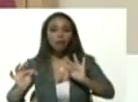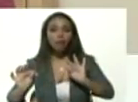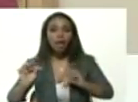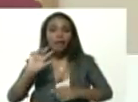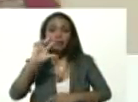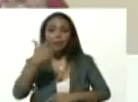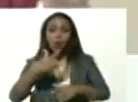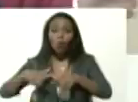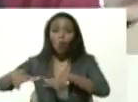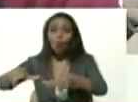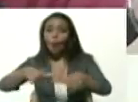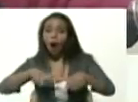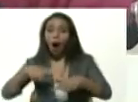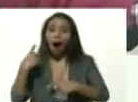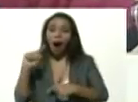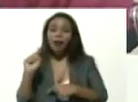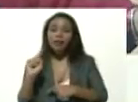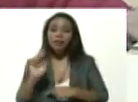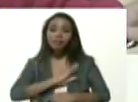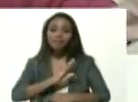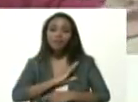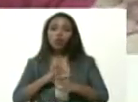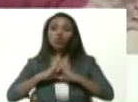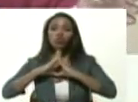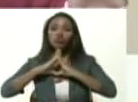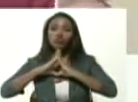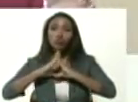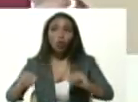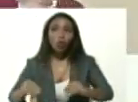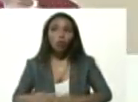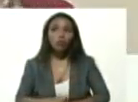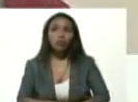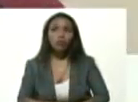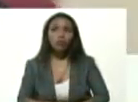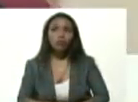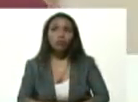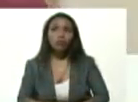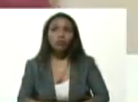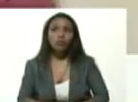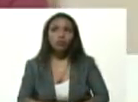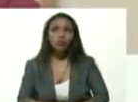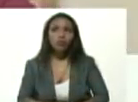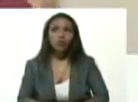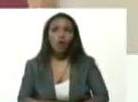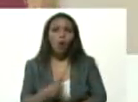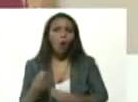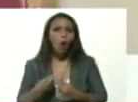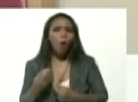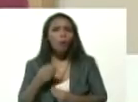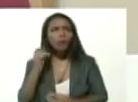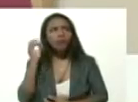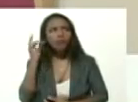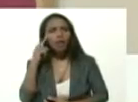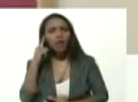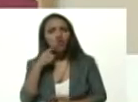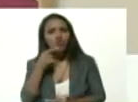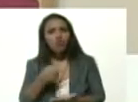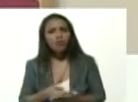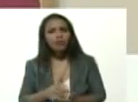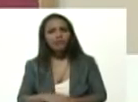tercer lugar, tener todos los, ¿cómo que llamarían en la Fuerza Armada? Toda la